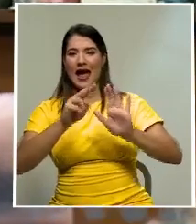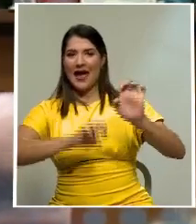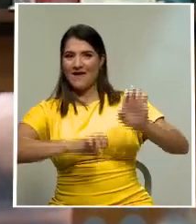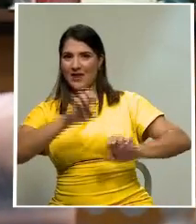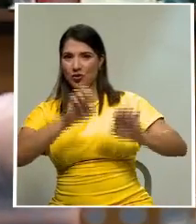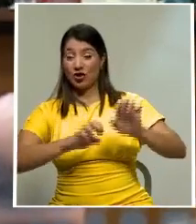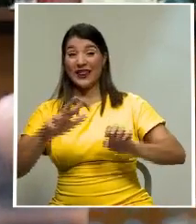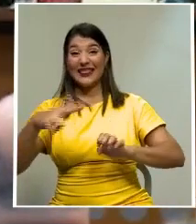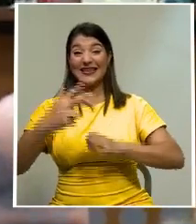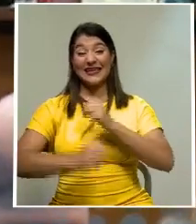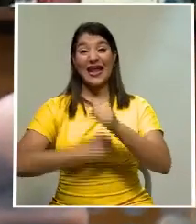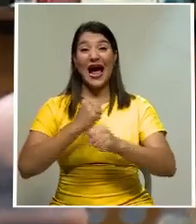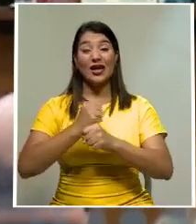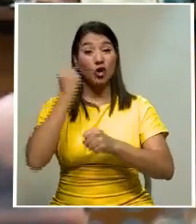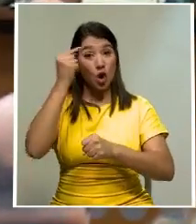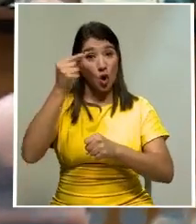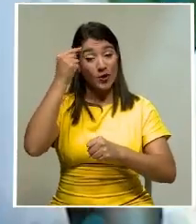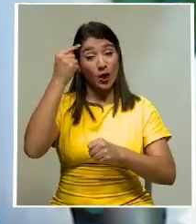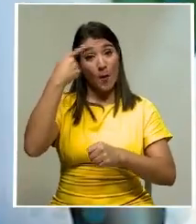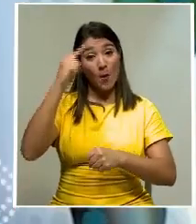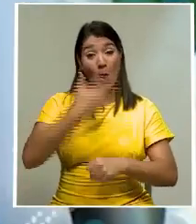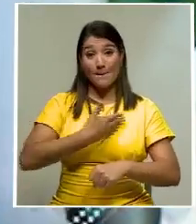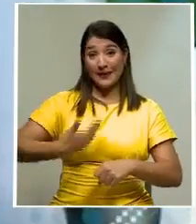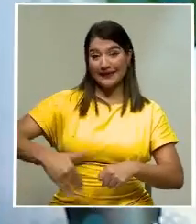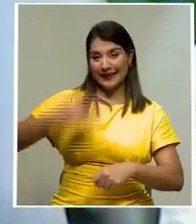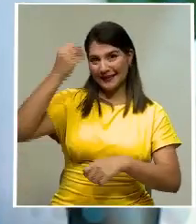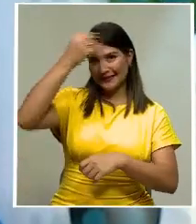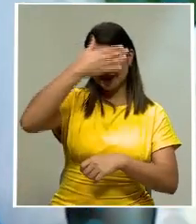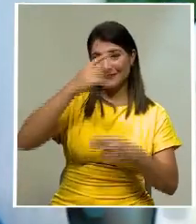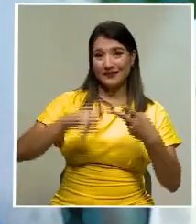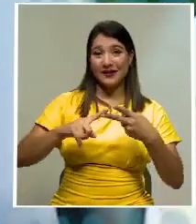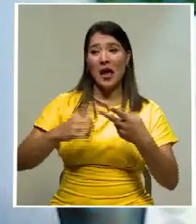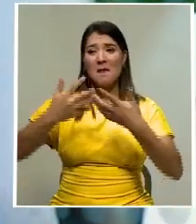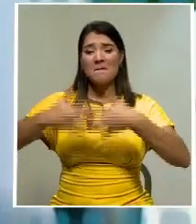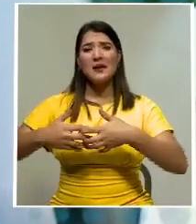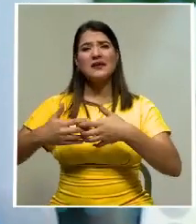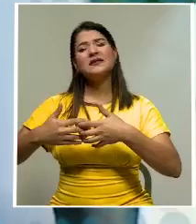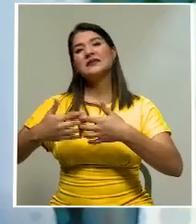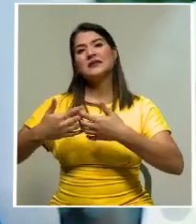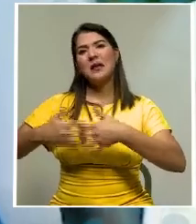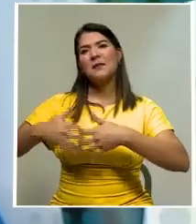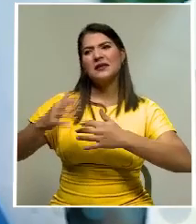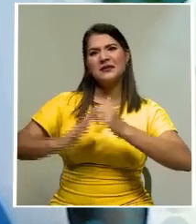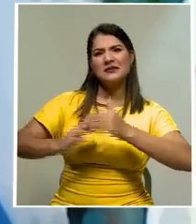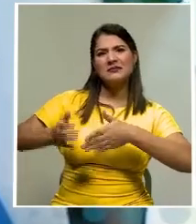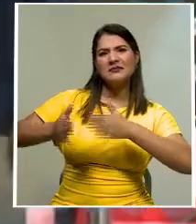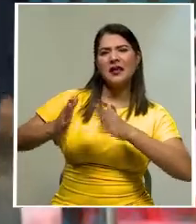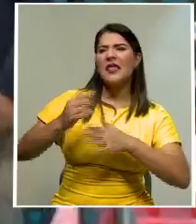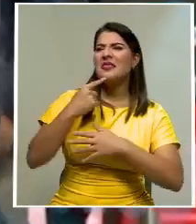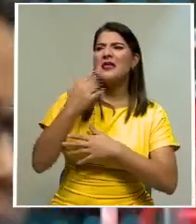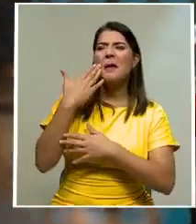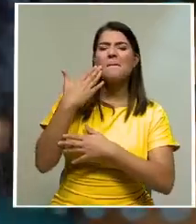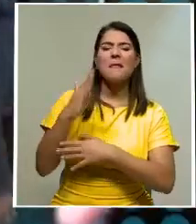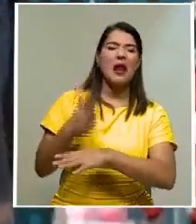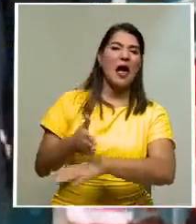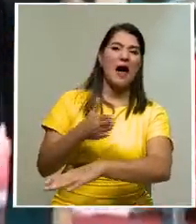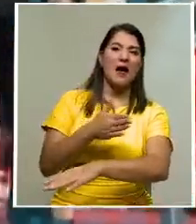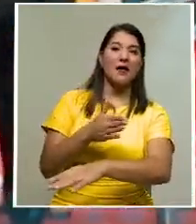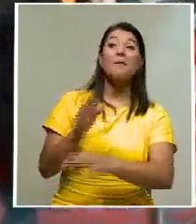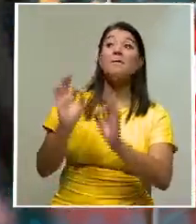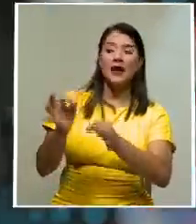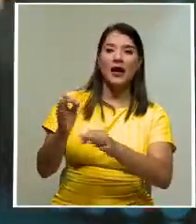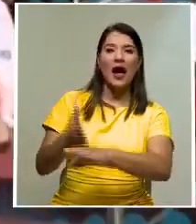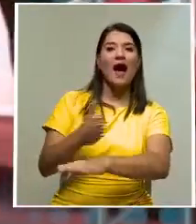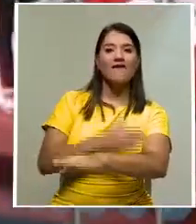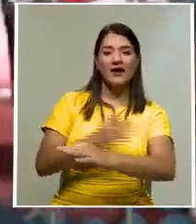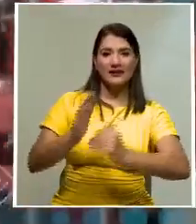de Carlos Alvarado. Los industriales solamente destacan de forma positiva los avances en materia de infraestructura vial y señalan